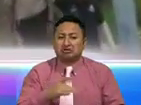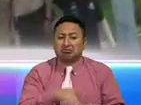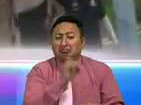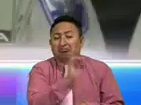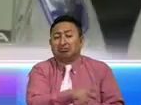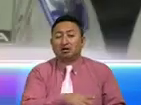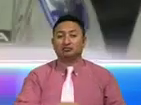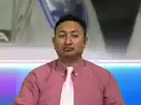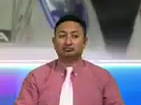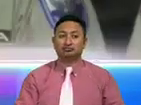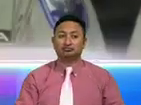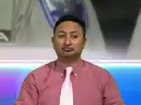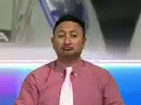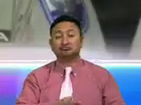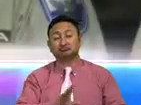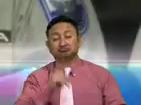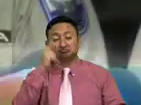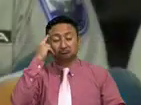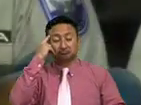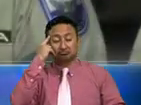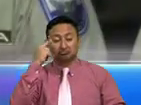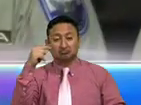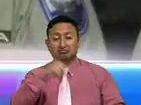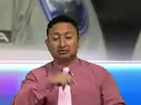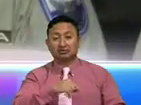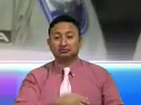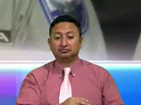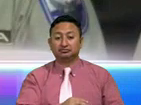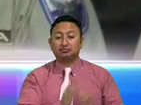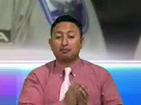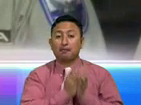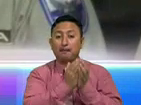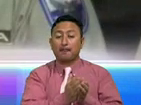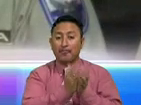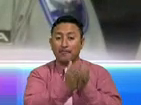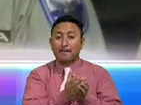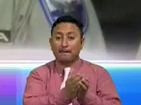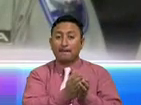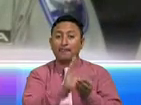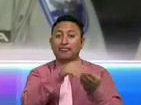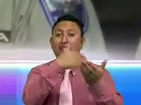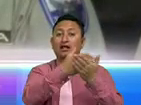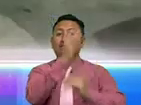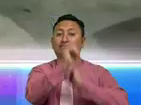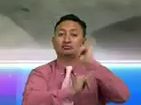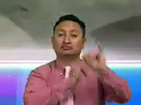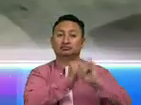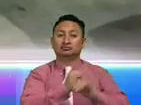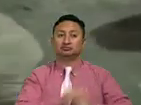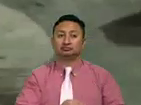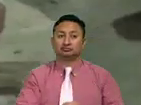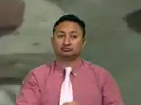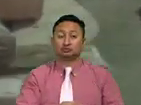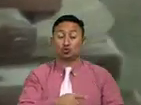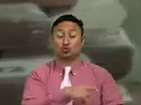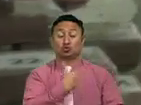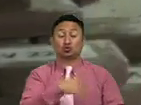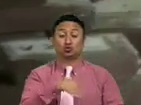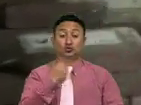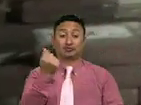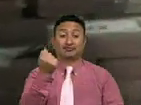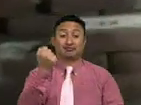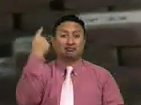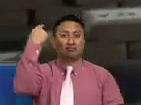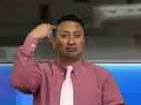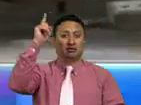abandonada. Se presume que iba a salir por aguas del Pacífico a aguas internacionales. Un millonario cargamento como caído